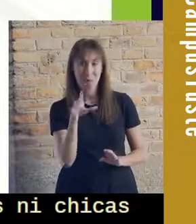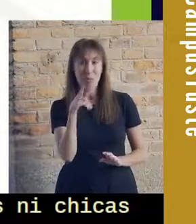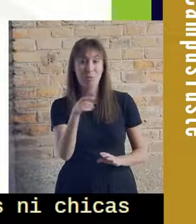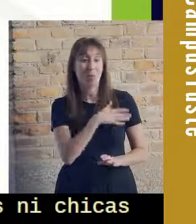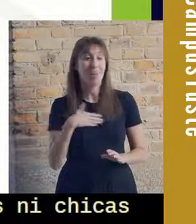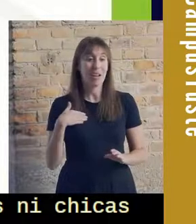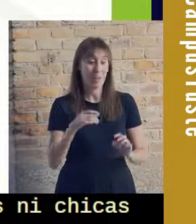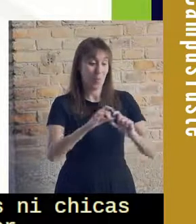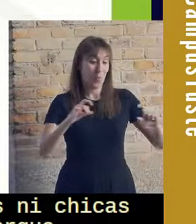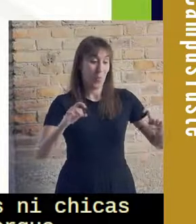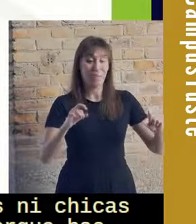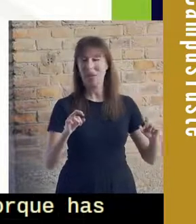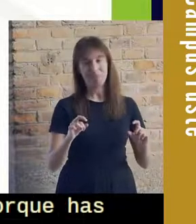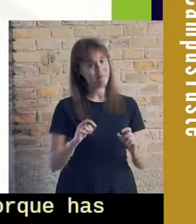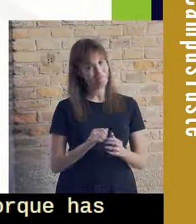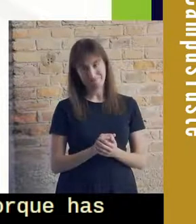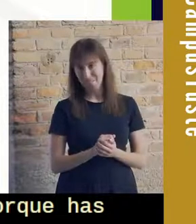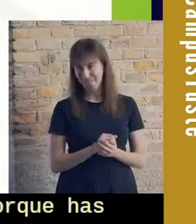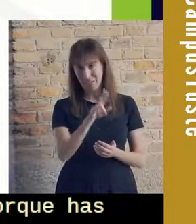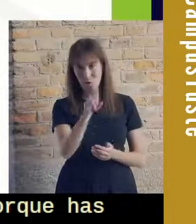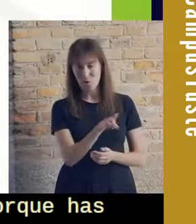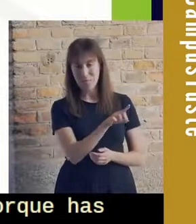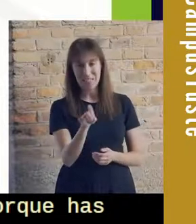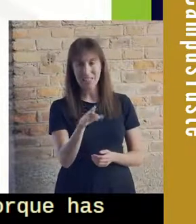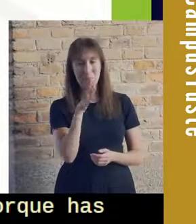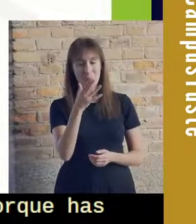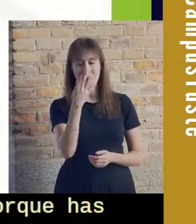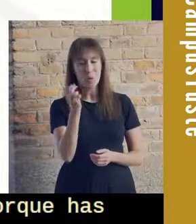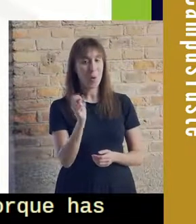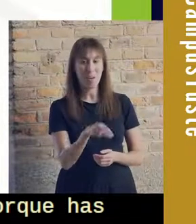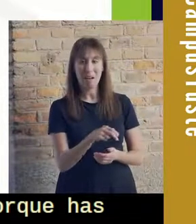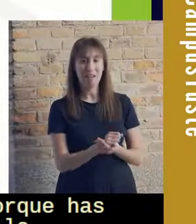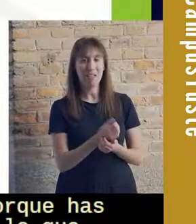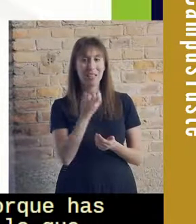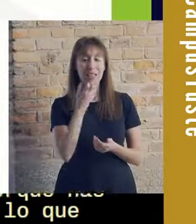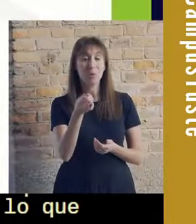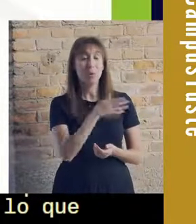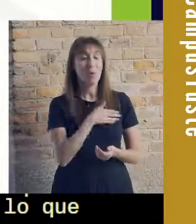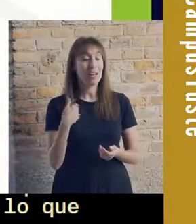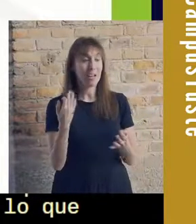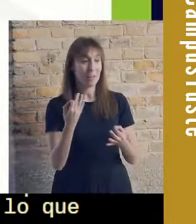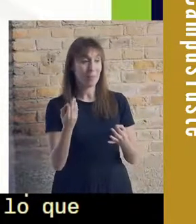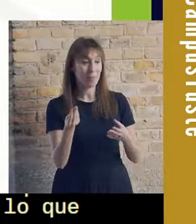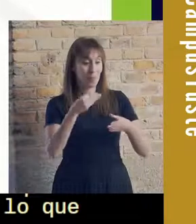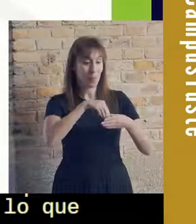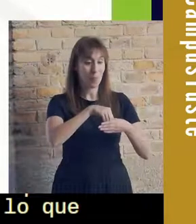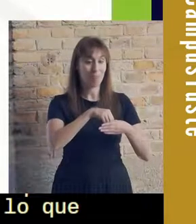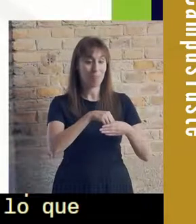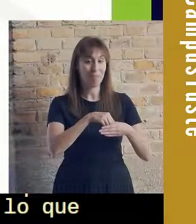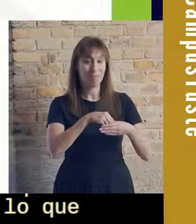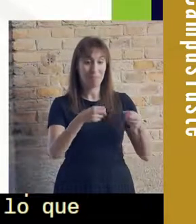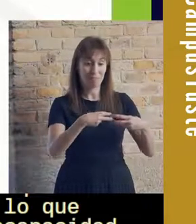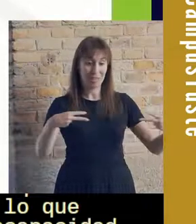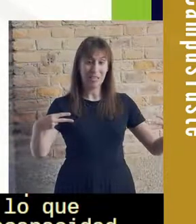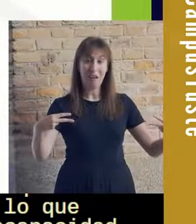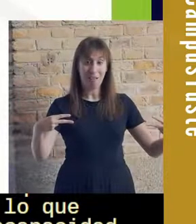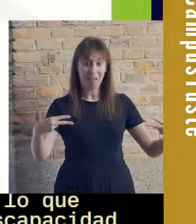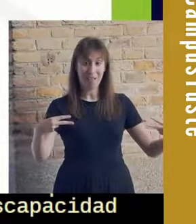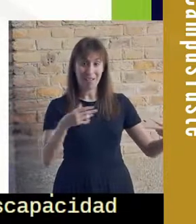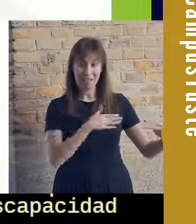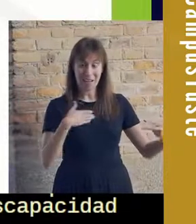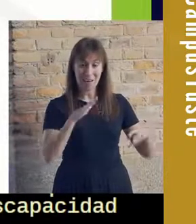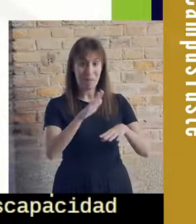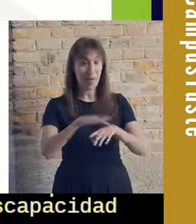ponerlo ahí pero porque has querido ponerlo ahí pero no no vale Para si tú lo que quieres es incluir el mensaje para persona con discapacidad auditiva